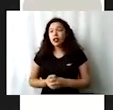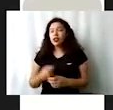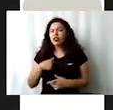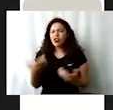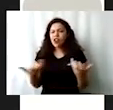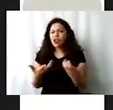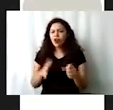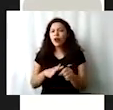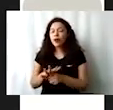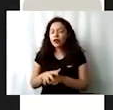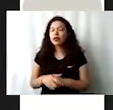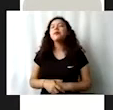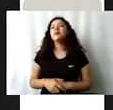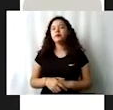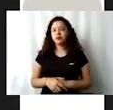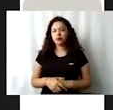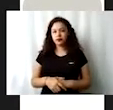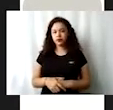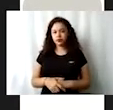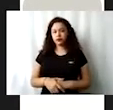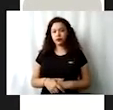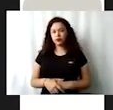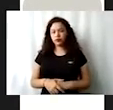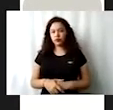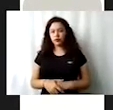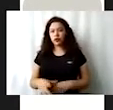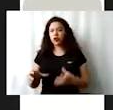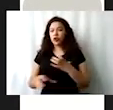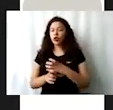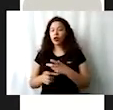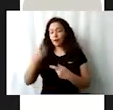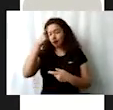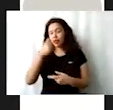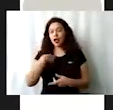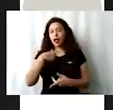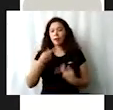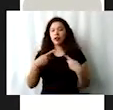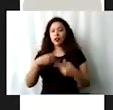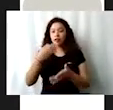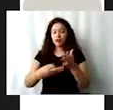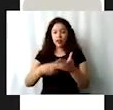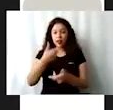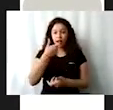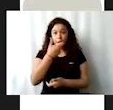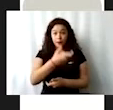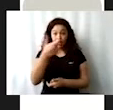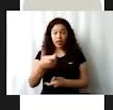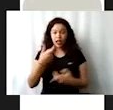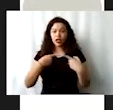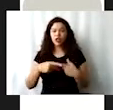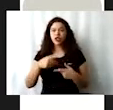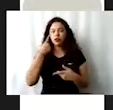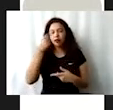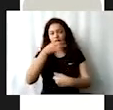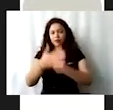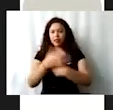hago? Aquí yo me encargo de todas las cuentas por cobrar y por pagar. ¿Y cómo lo estoy desempeñando?